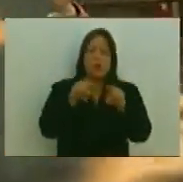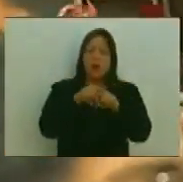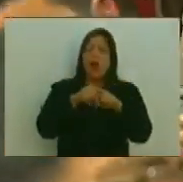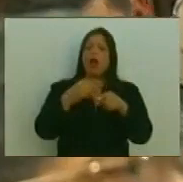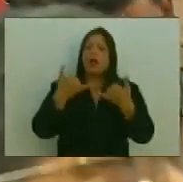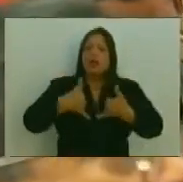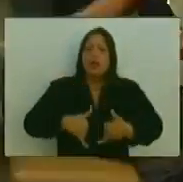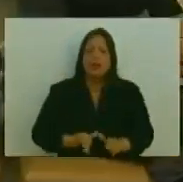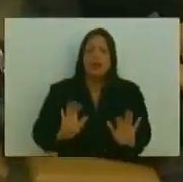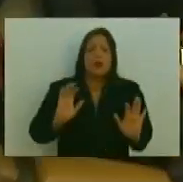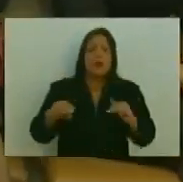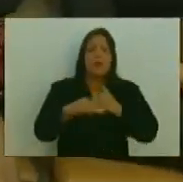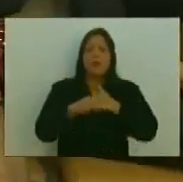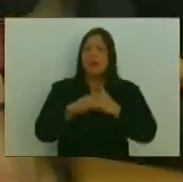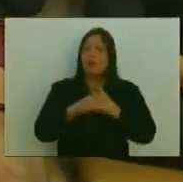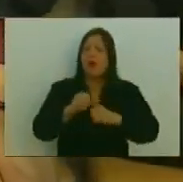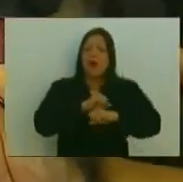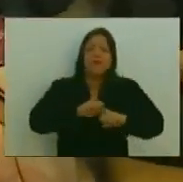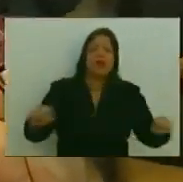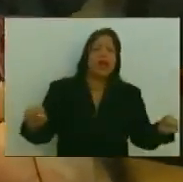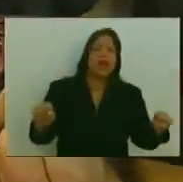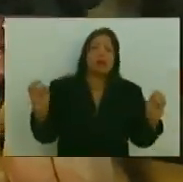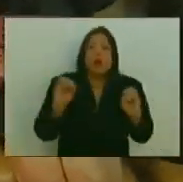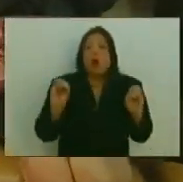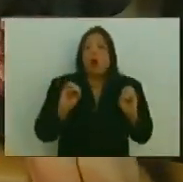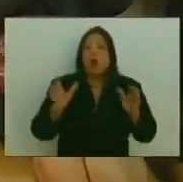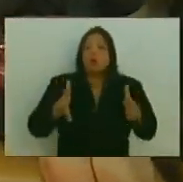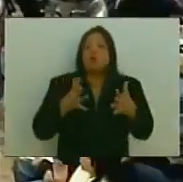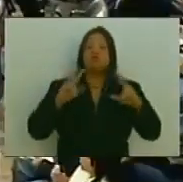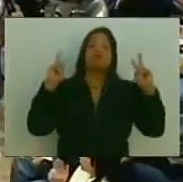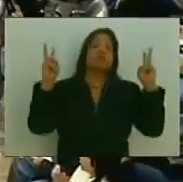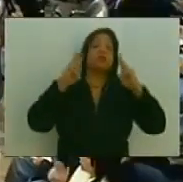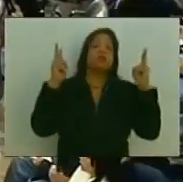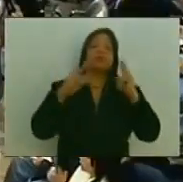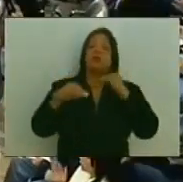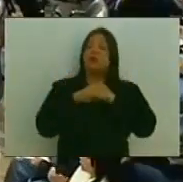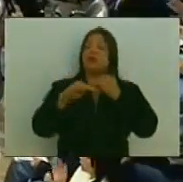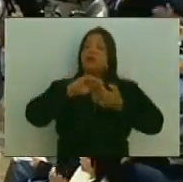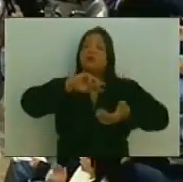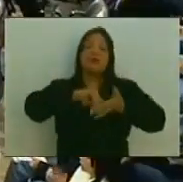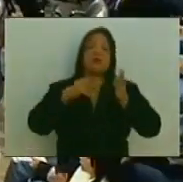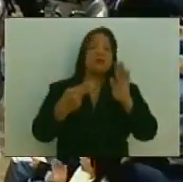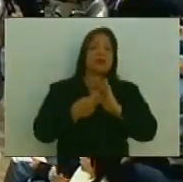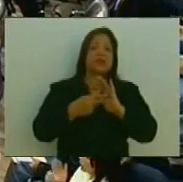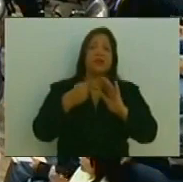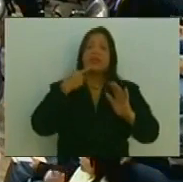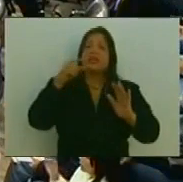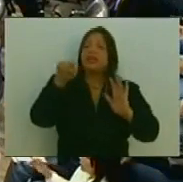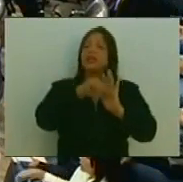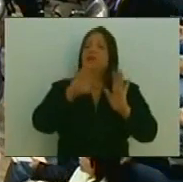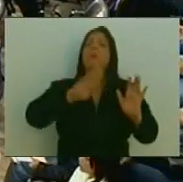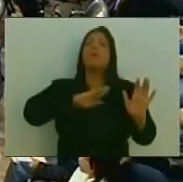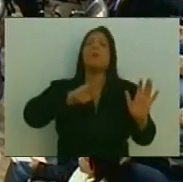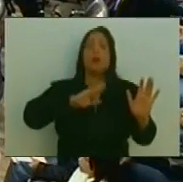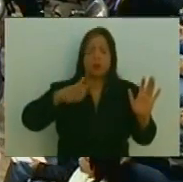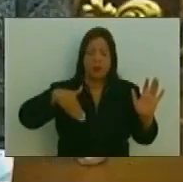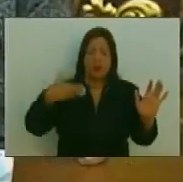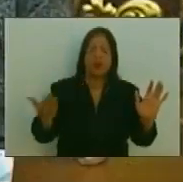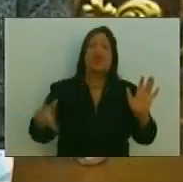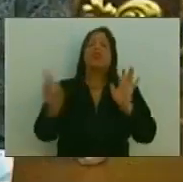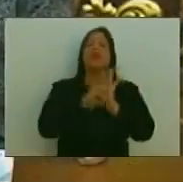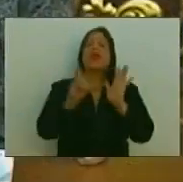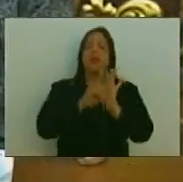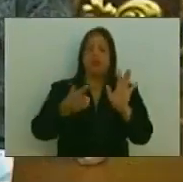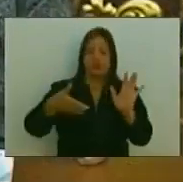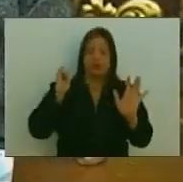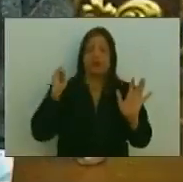desafío, y podemos fracasar o podemos tener éxito, pero en definitiva es una etapa a la que tenemos derecho a vivir.